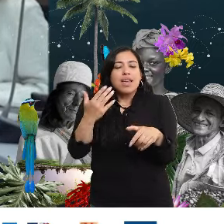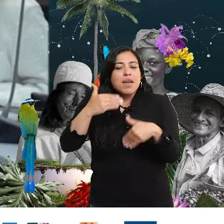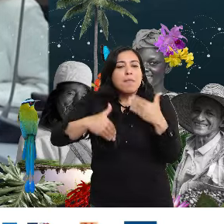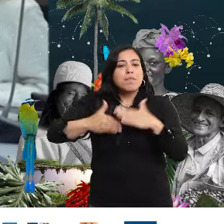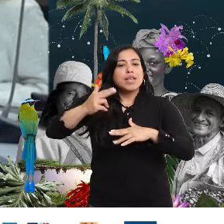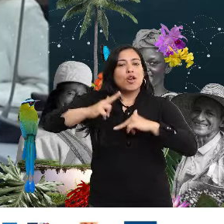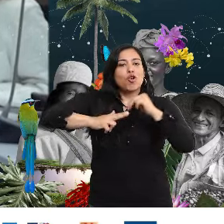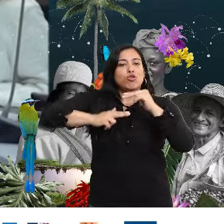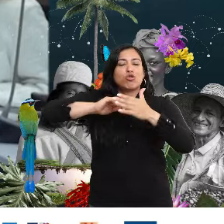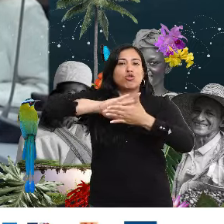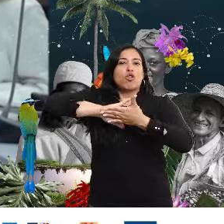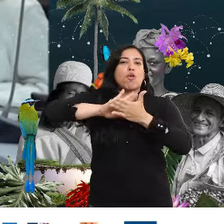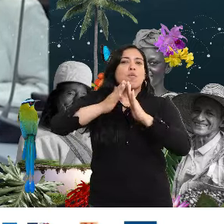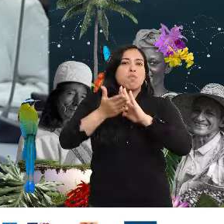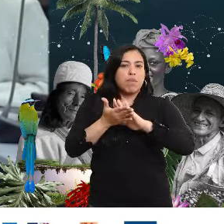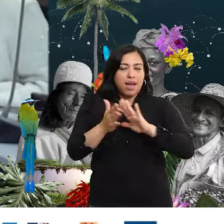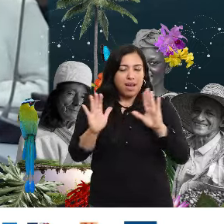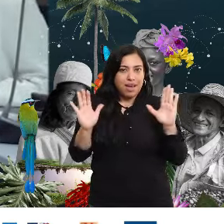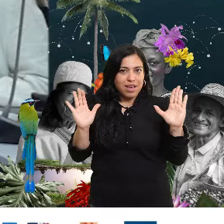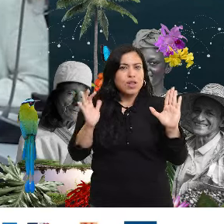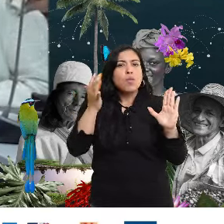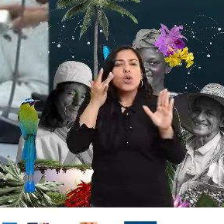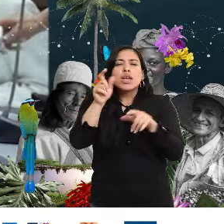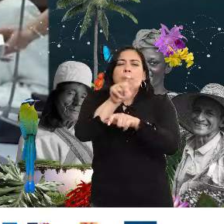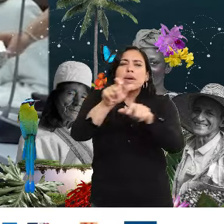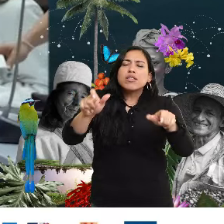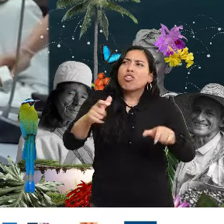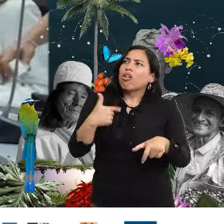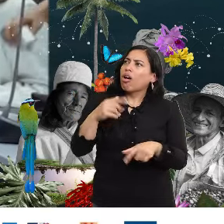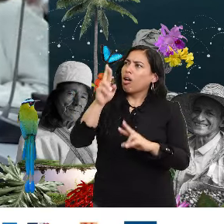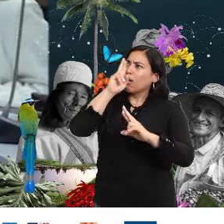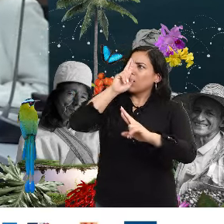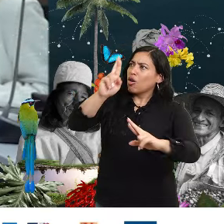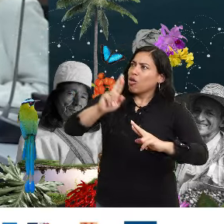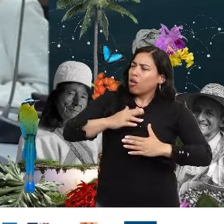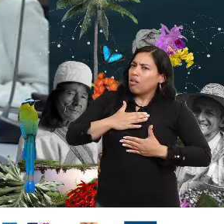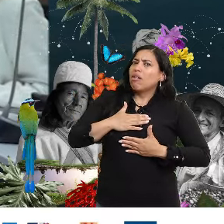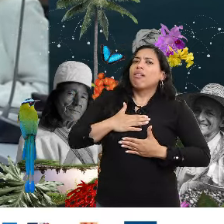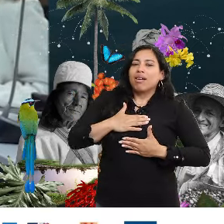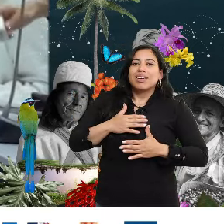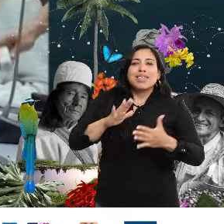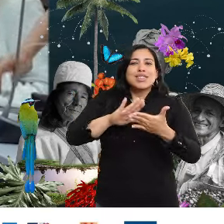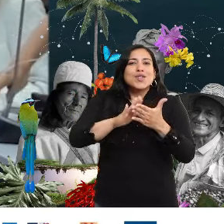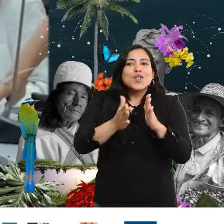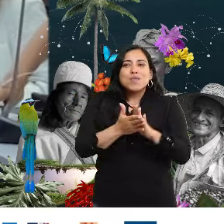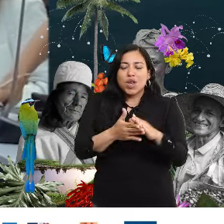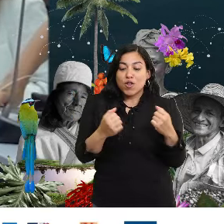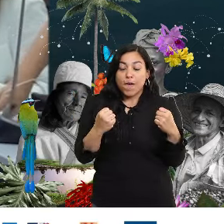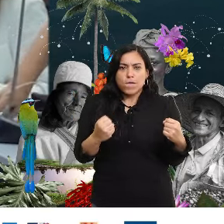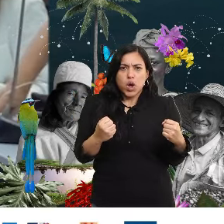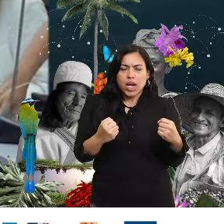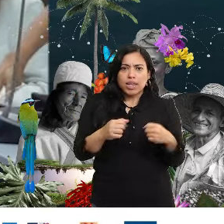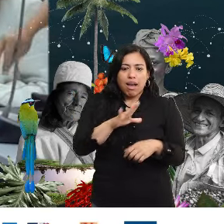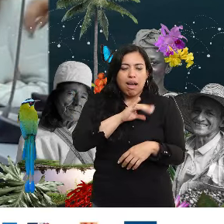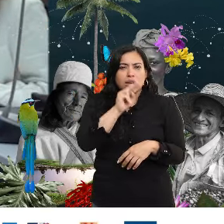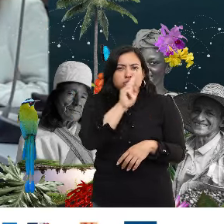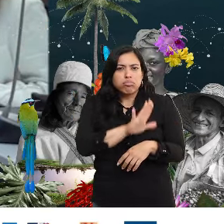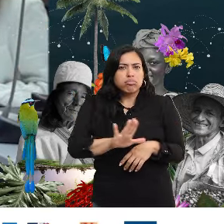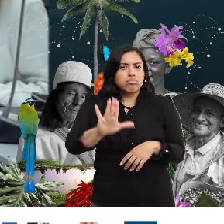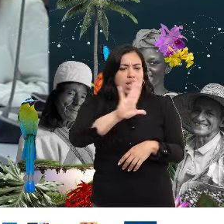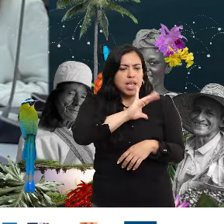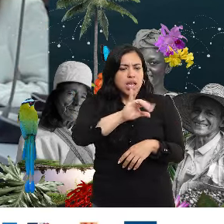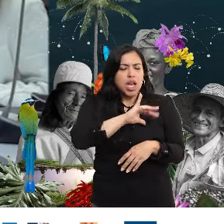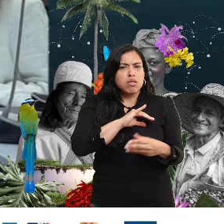paz, porque entonces la población se siente reconocida. Ver al Movimiento de Unión de Resistencias de Cali, que fueron